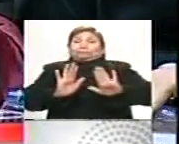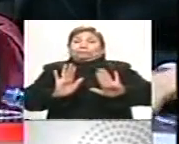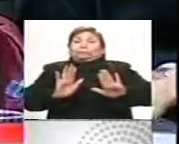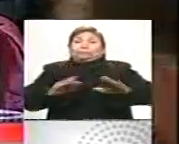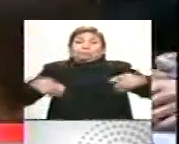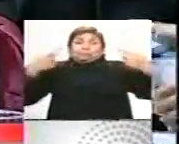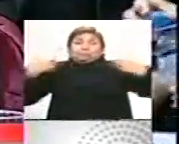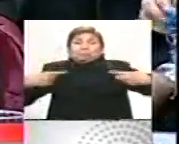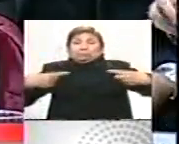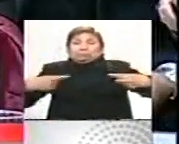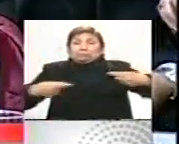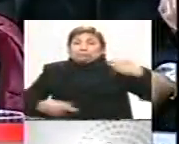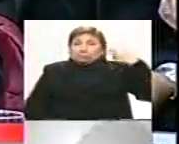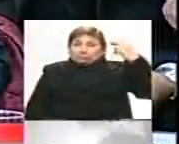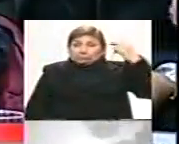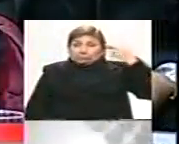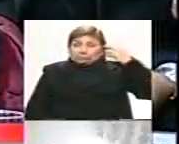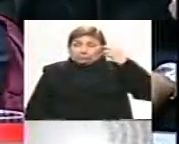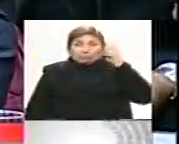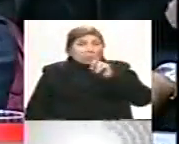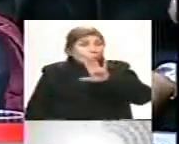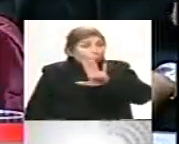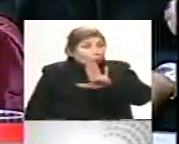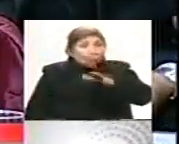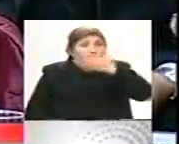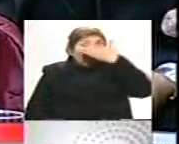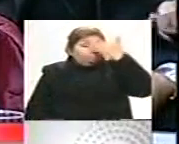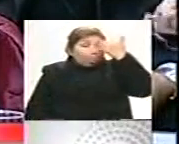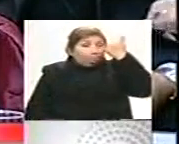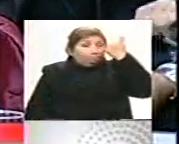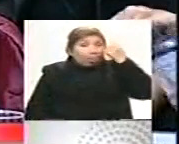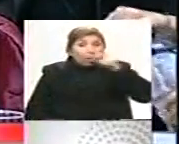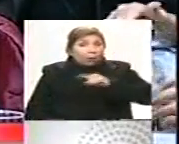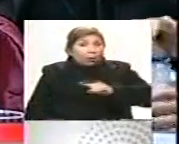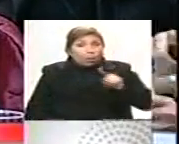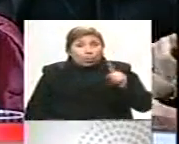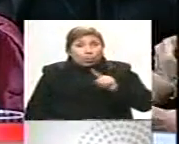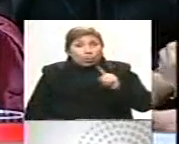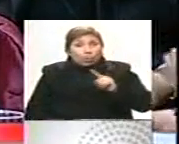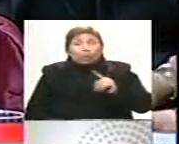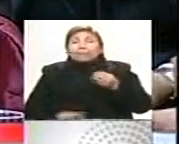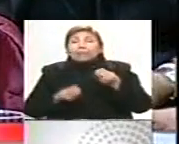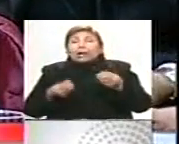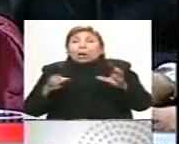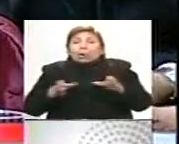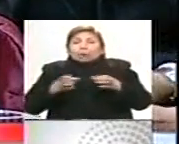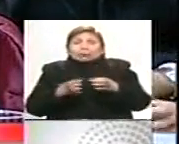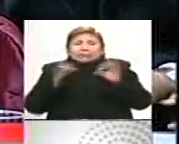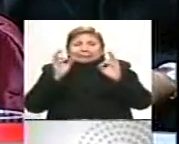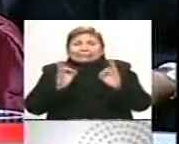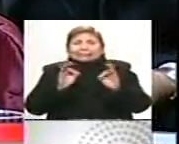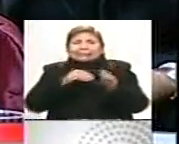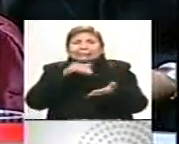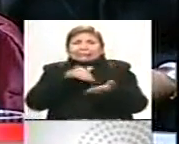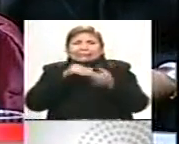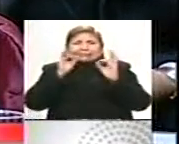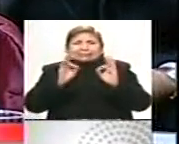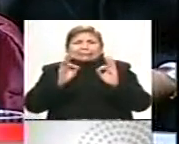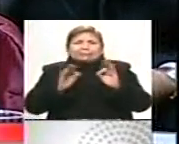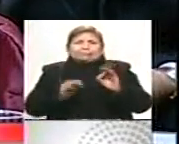político. No hay que olvidar que, si bien es cierto, el Congreso es el epicentro de la